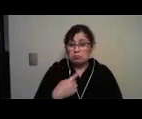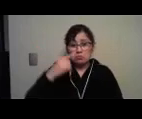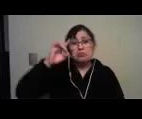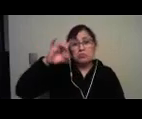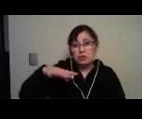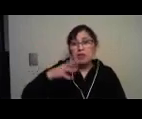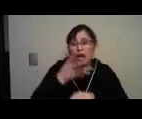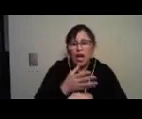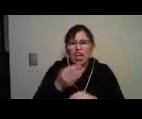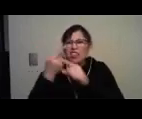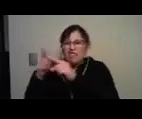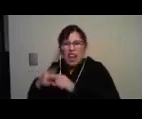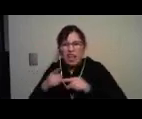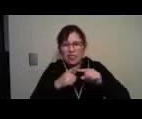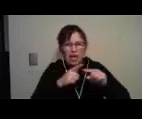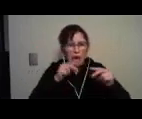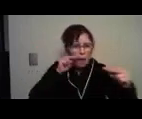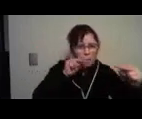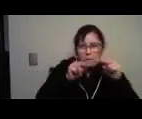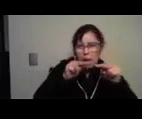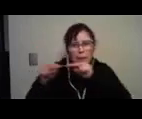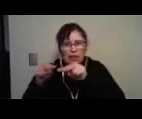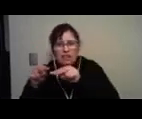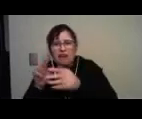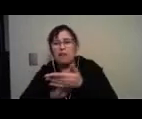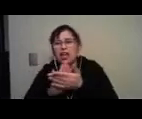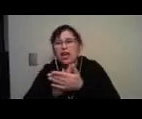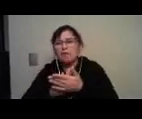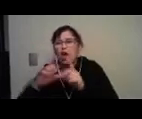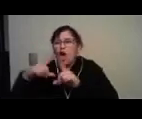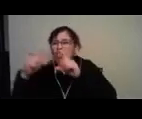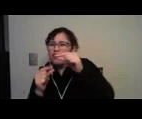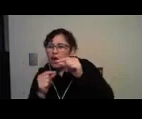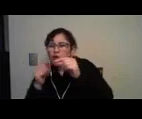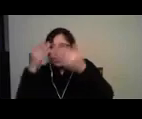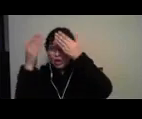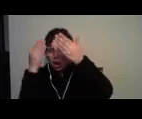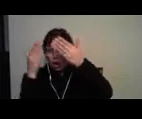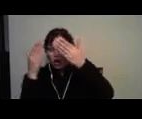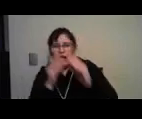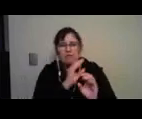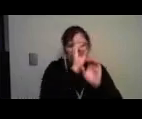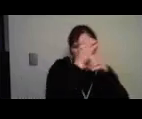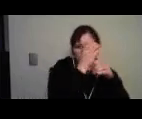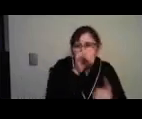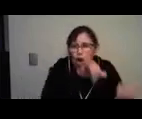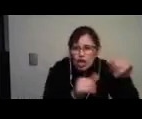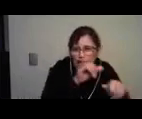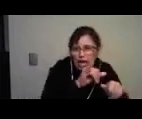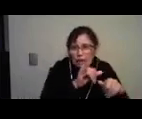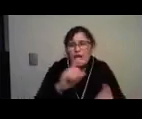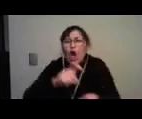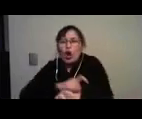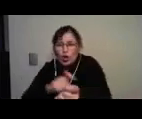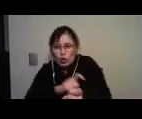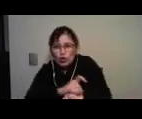diferentes perspectivas, desde la perspectiva neuropsicológica, desde lo bioquímico, desde lo conductual, desde lo